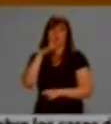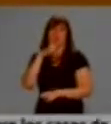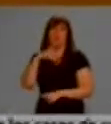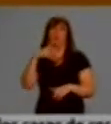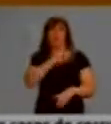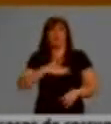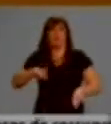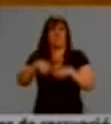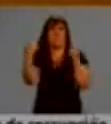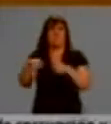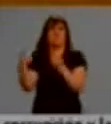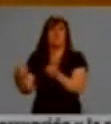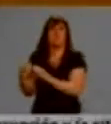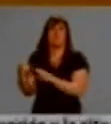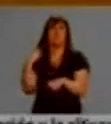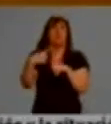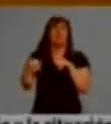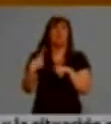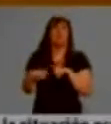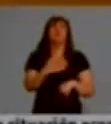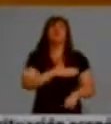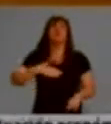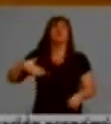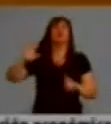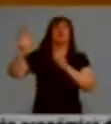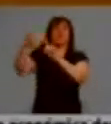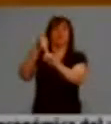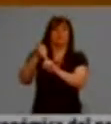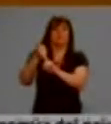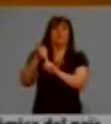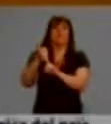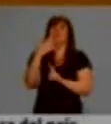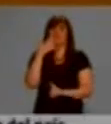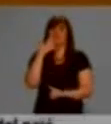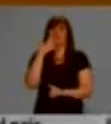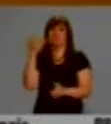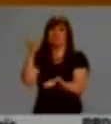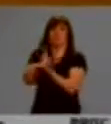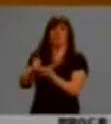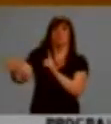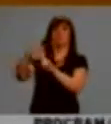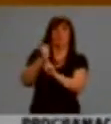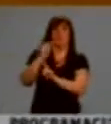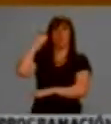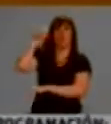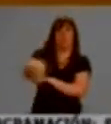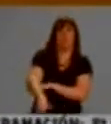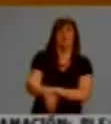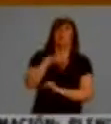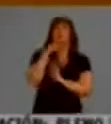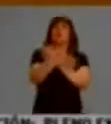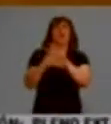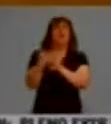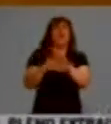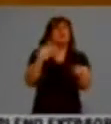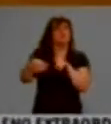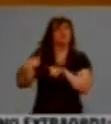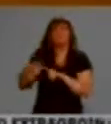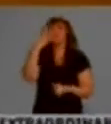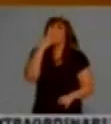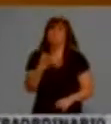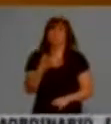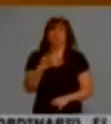¿Qué cosa tan grande espera conseguir a cambio de que regresemos a la ruina? Estamos hablando de cosas muy serias,